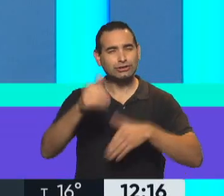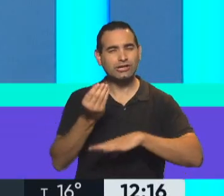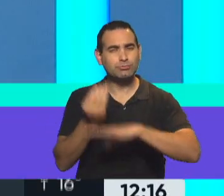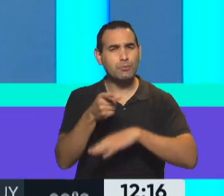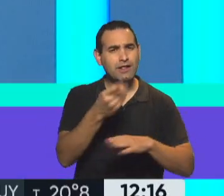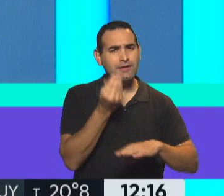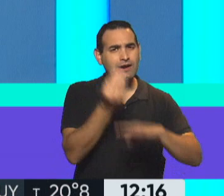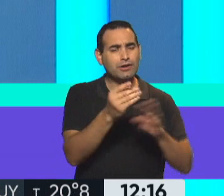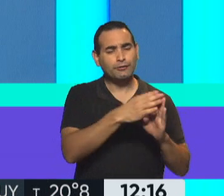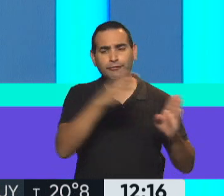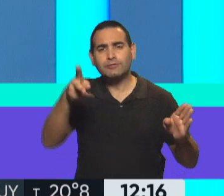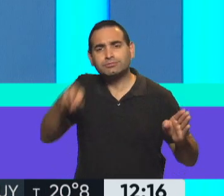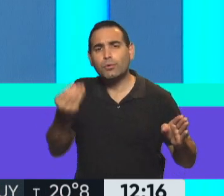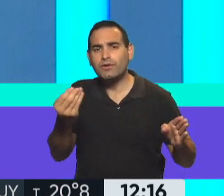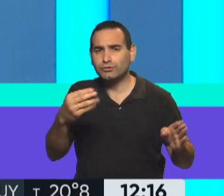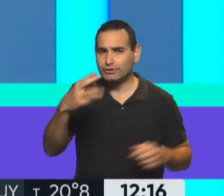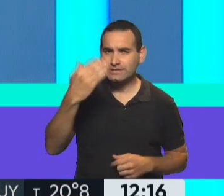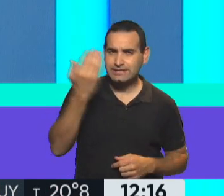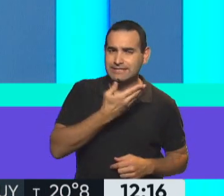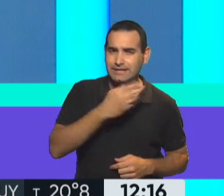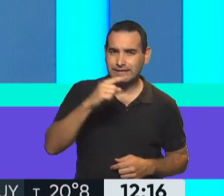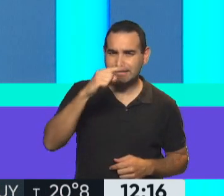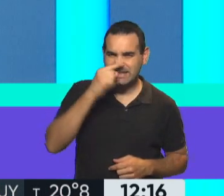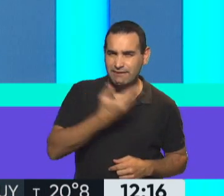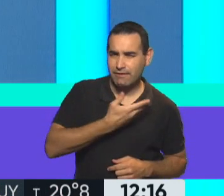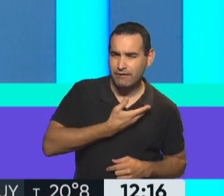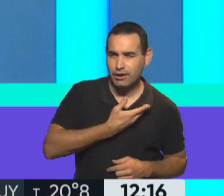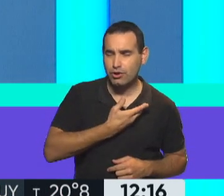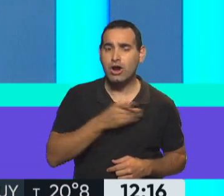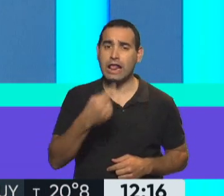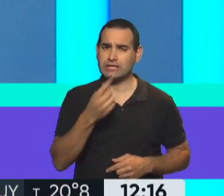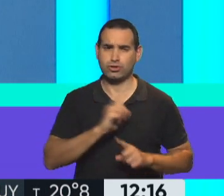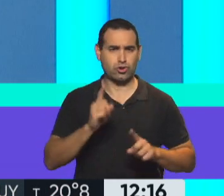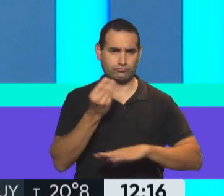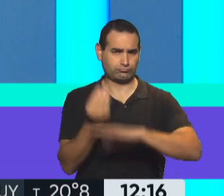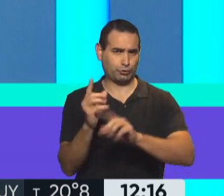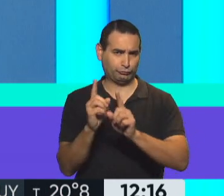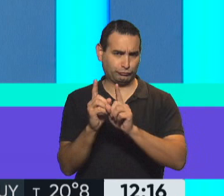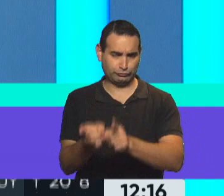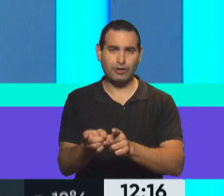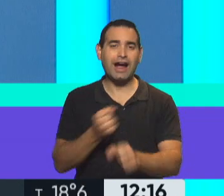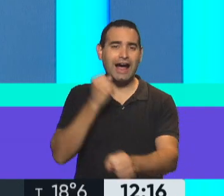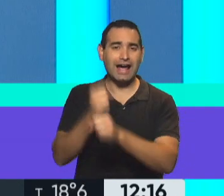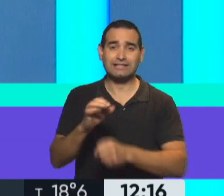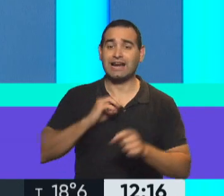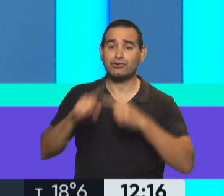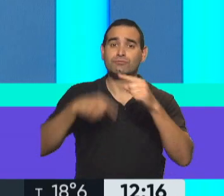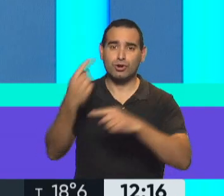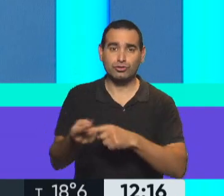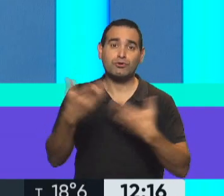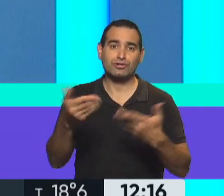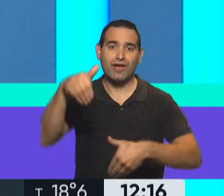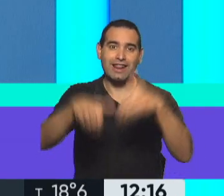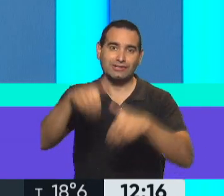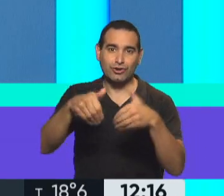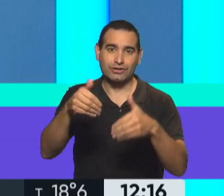llegaba a su mandando si el 6 de febrero de 2021 había vencido el consideró que no que tenía más datos hasta el año que viene entonces las elecciones